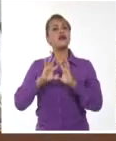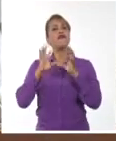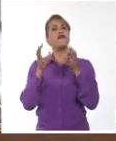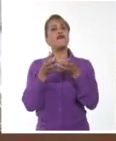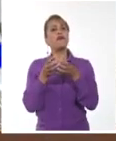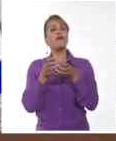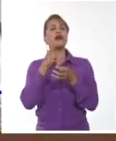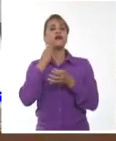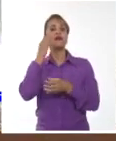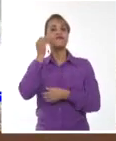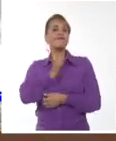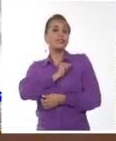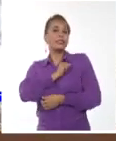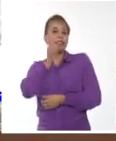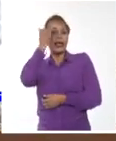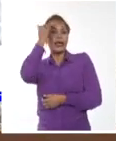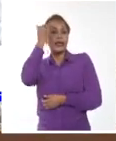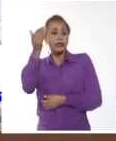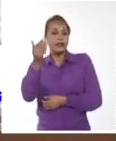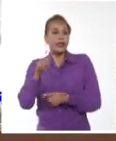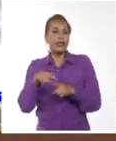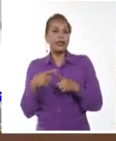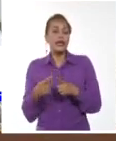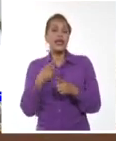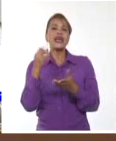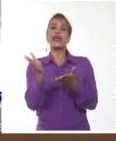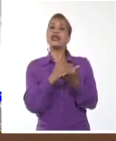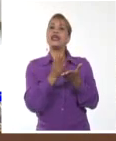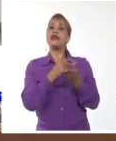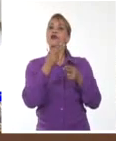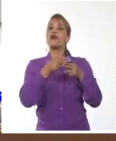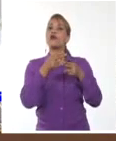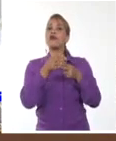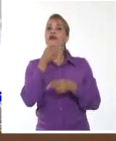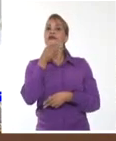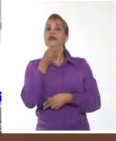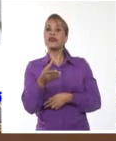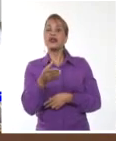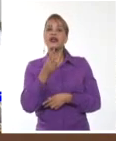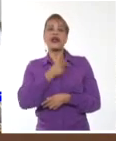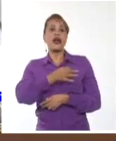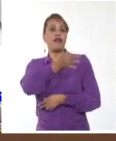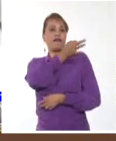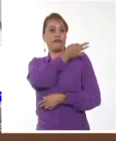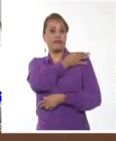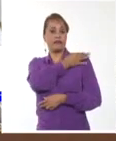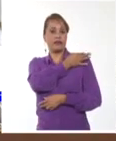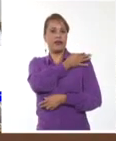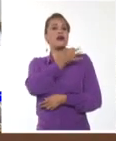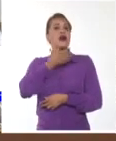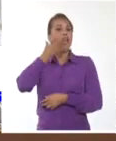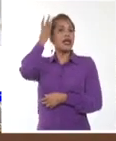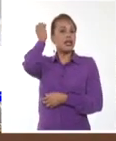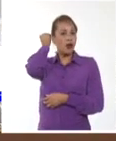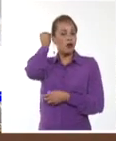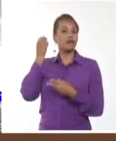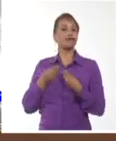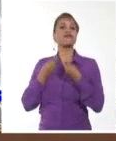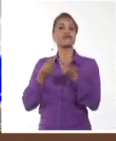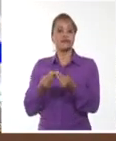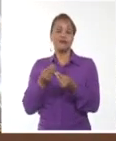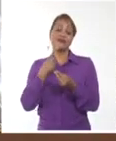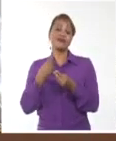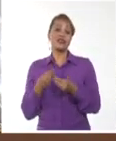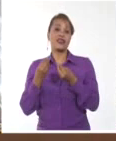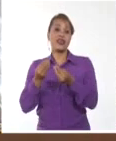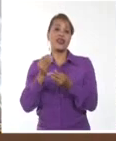también agradecer ya finalmente el libro Fidel a nuestro general de ejército Raúl Castro Ruz, a quien está dedicado el